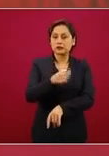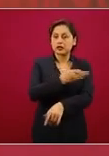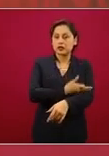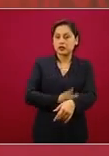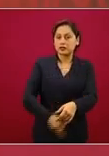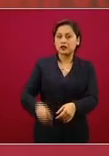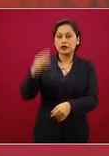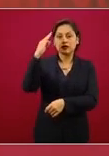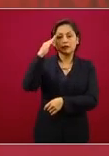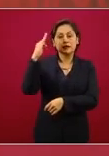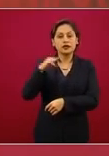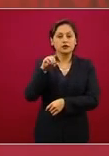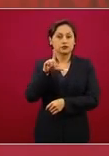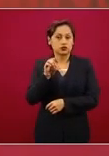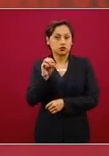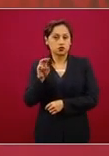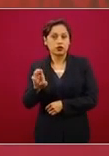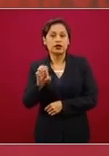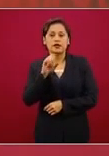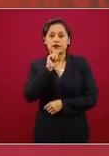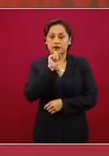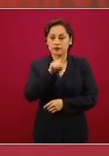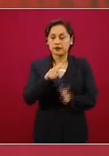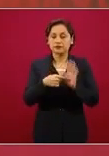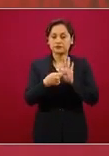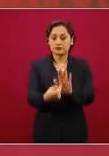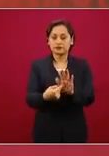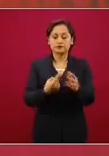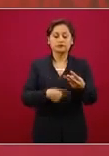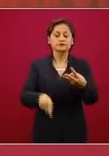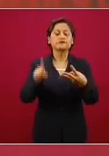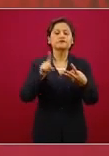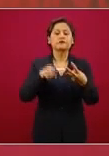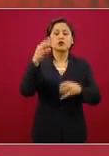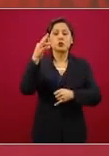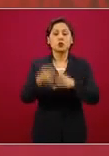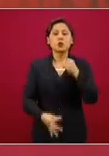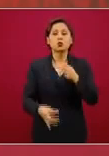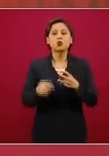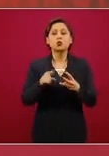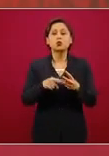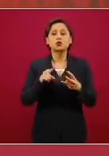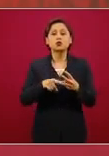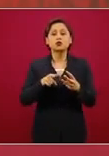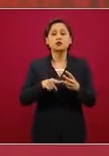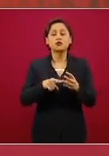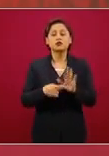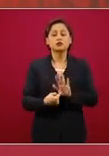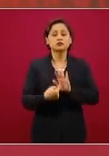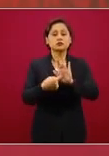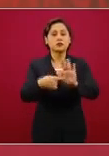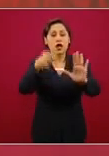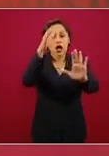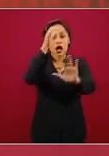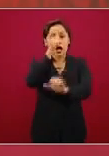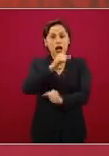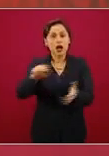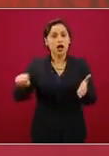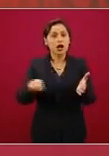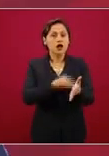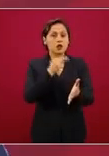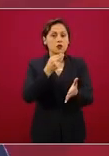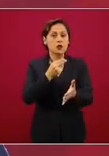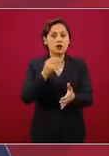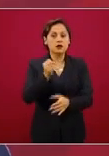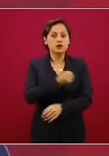Zoé. Y finalmente, el seguimiento a ese convenio Juntos por la Salud, suscrito el pasado